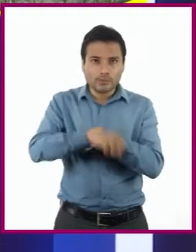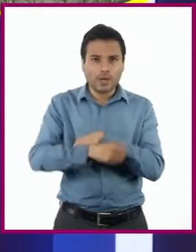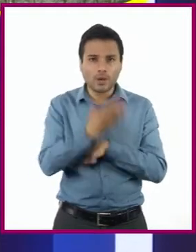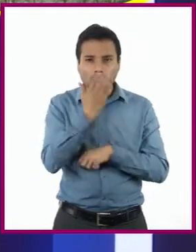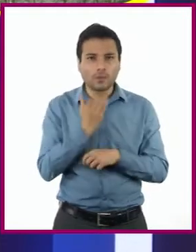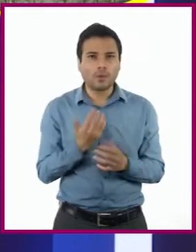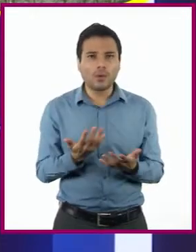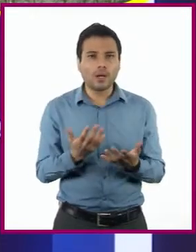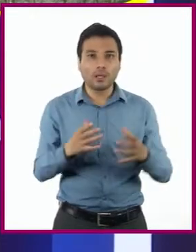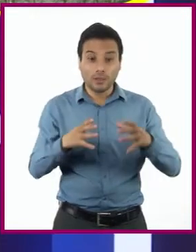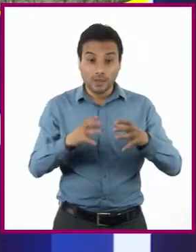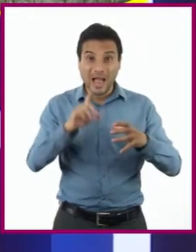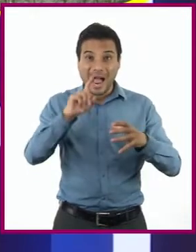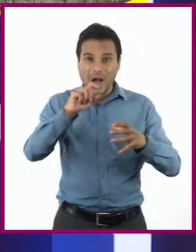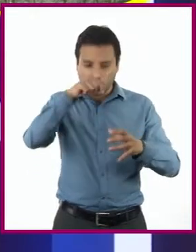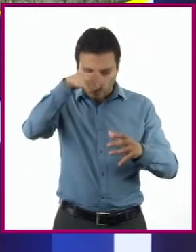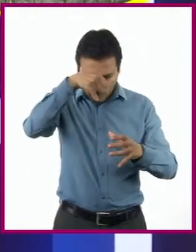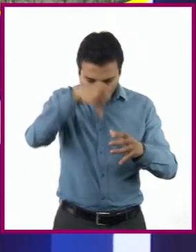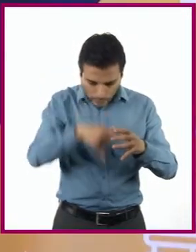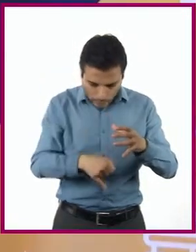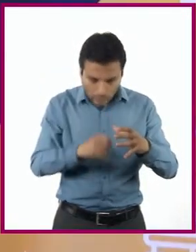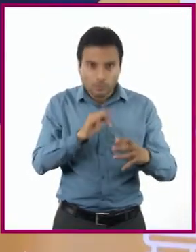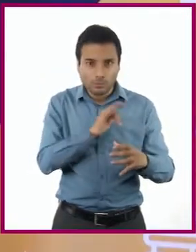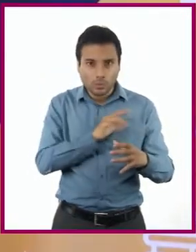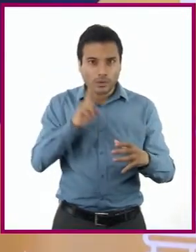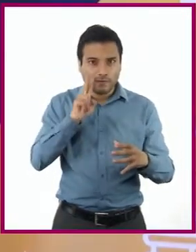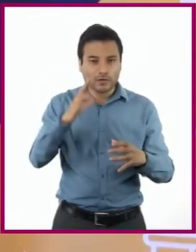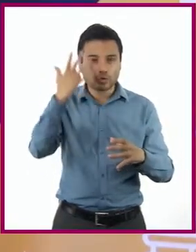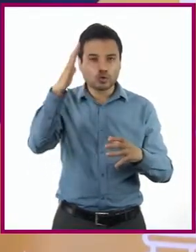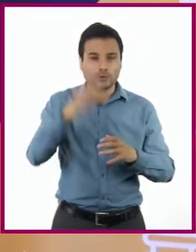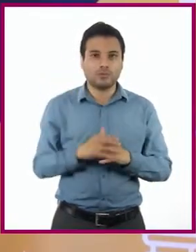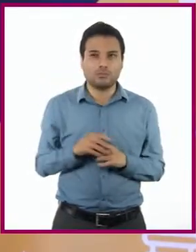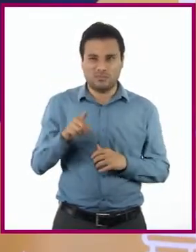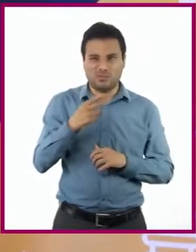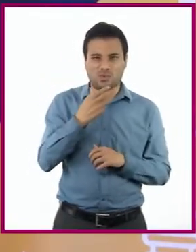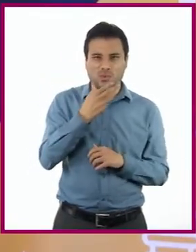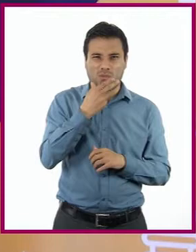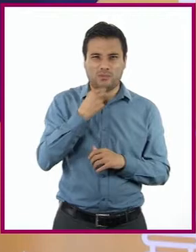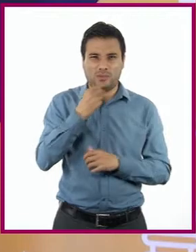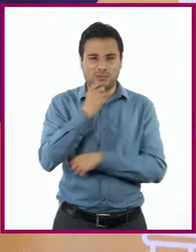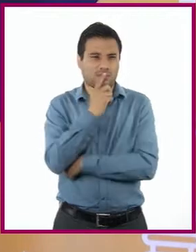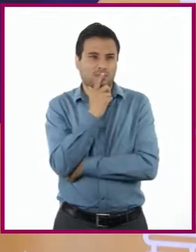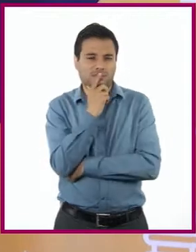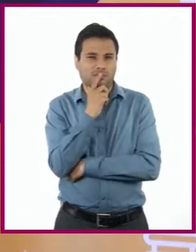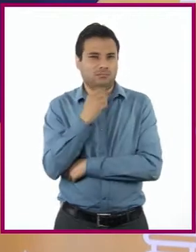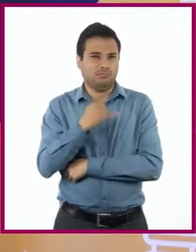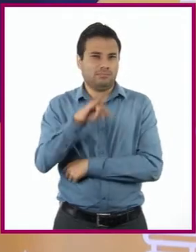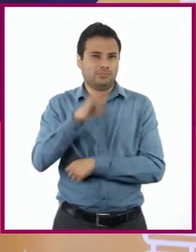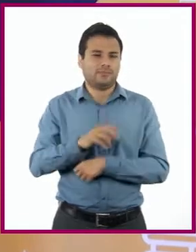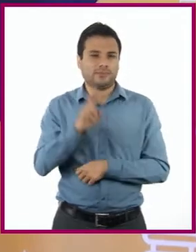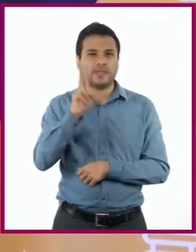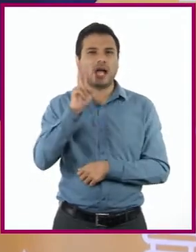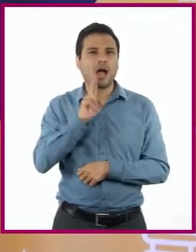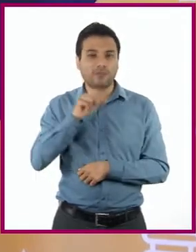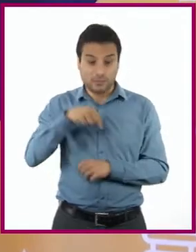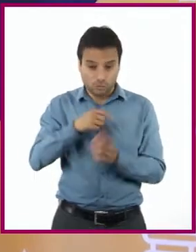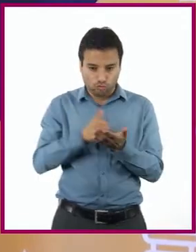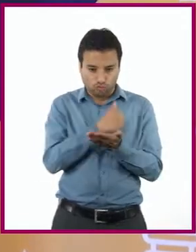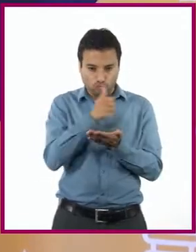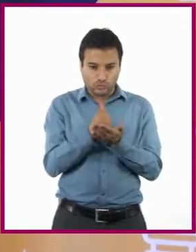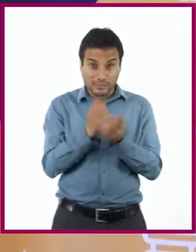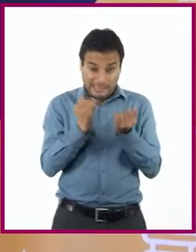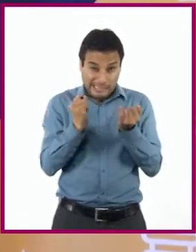los pozos se podía ver completamente al sol. Eratóstenes trató de verificar si en Alejandría se daba este